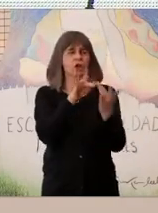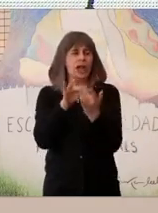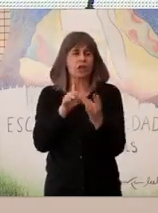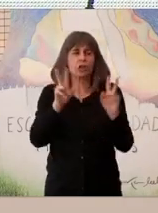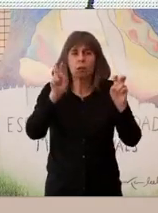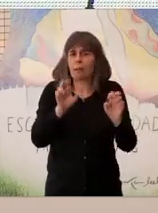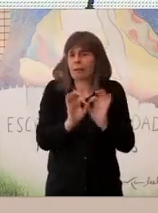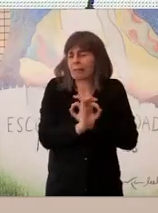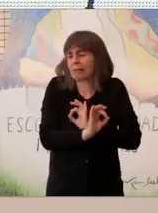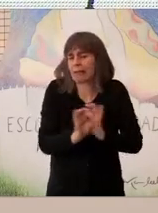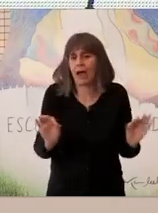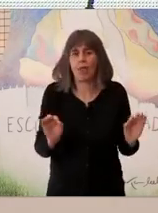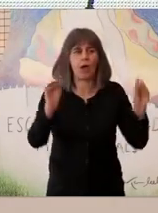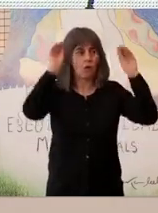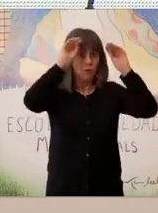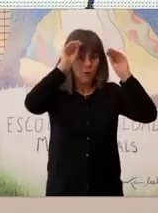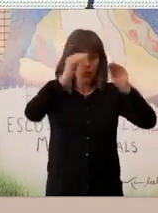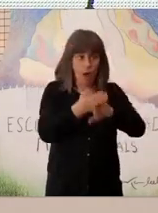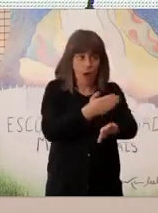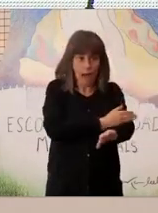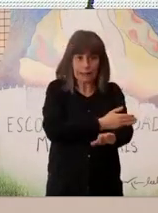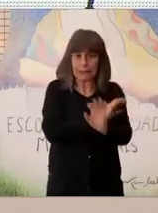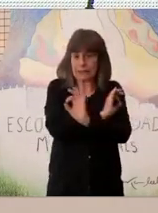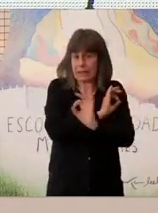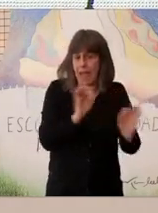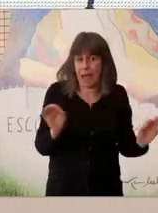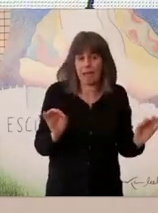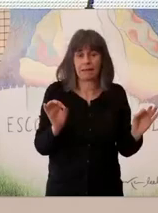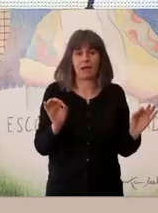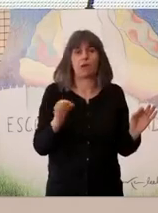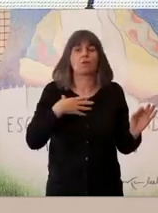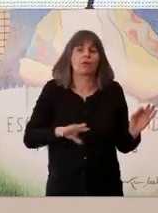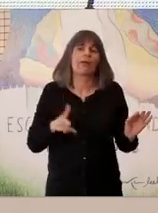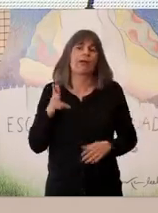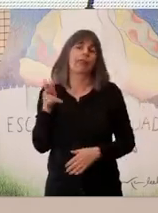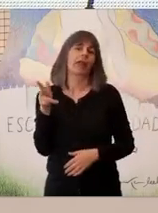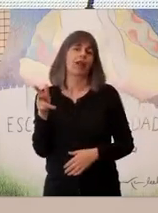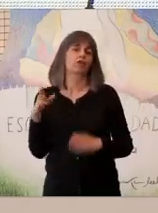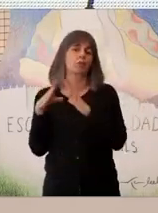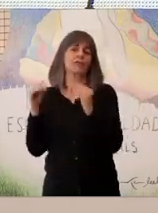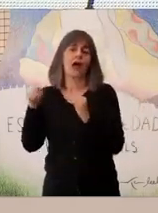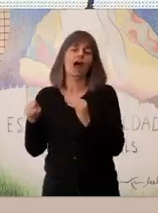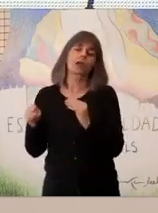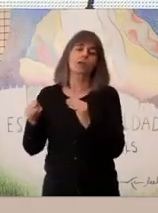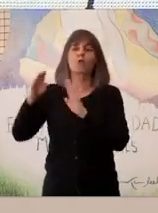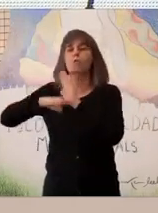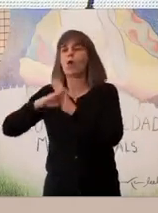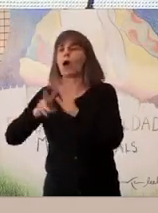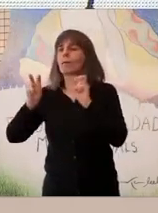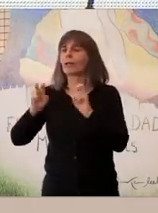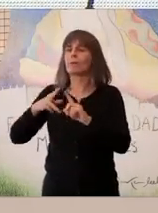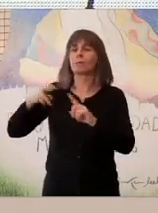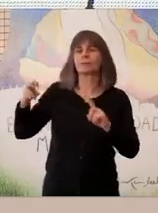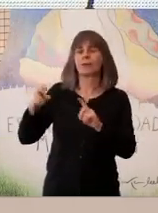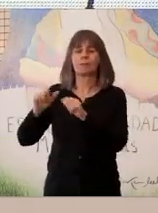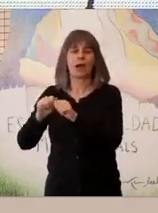no ha tenido una formación previa adecuada, con mucho que en derecho se le haya metido en el programa violencia de género y algo de perspectiva, con